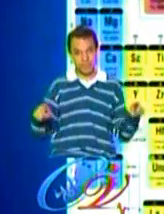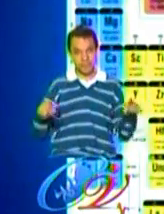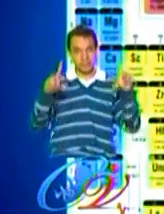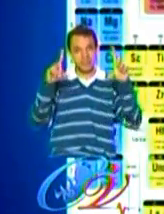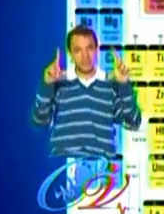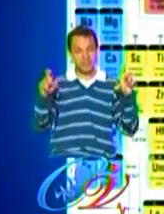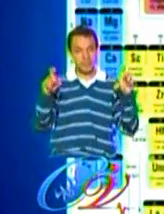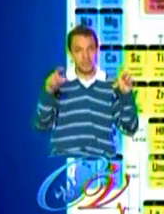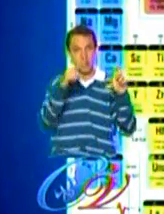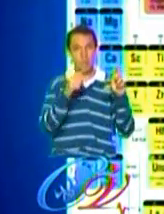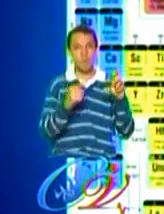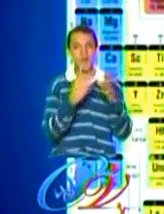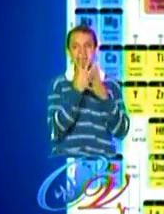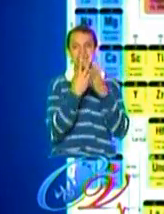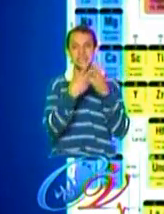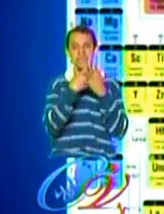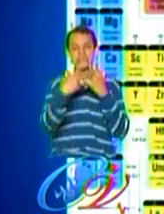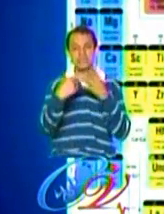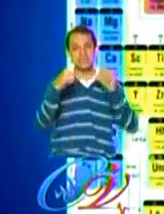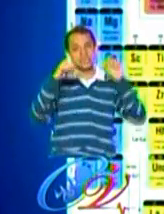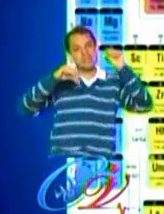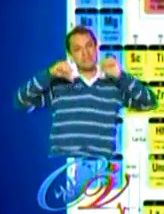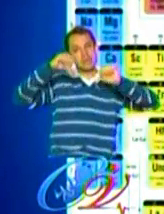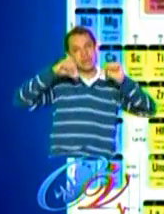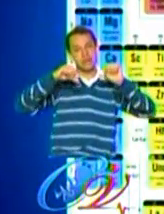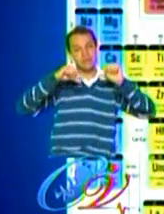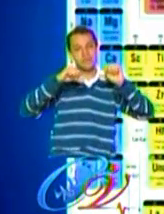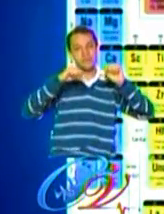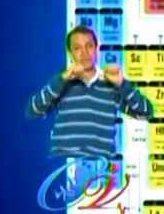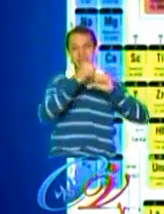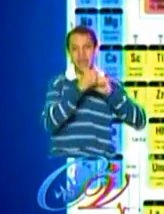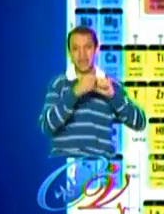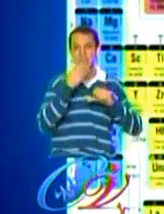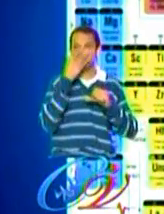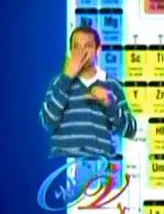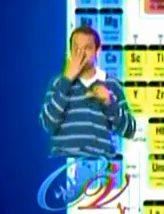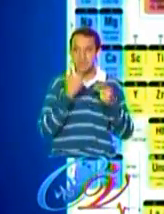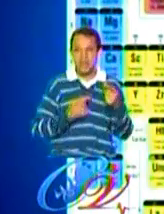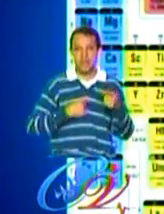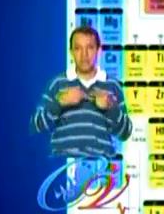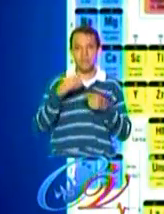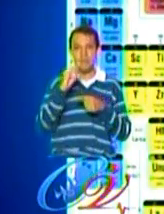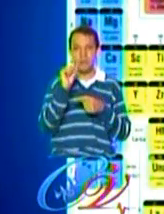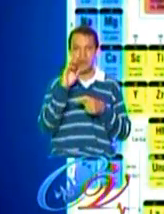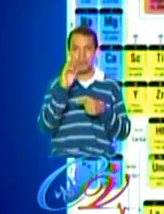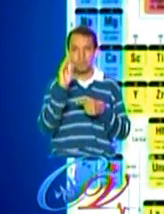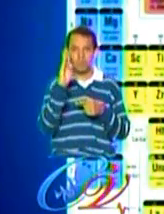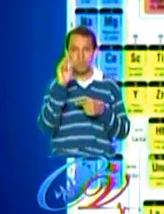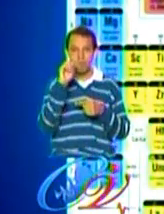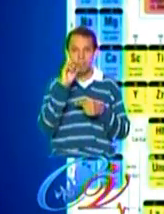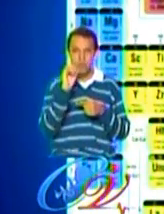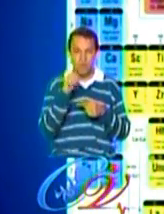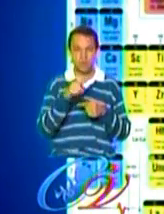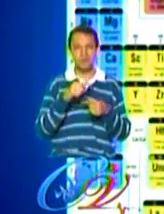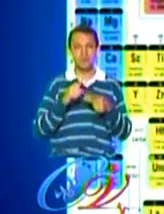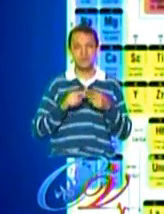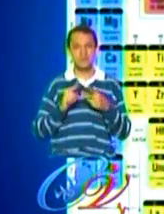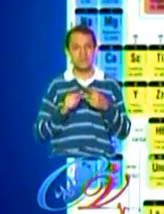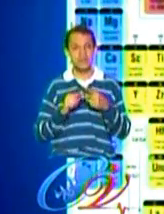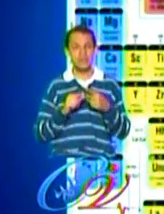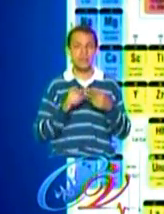están los elementos del cuerpo. Básicamente estos son todos los químicos que tenemos dentro de nuestro cuerpo ahorita.